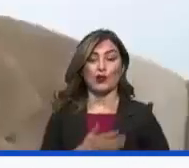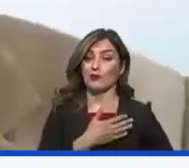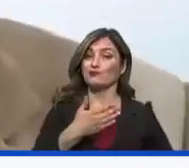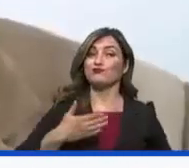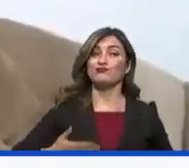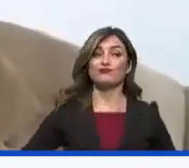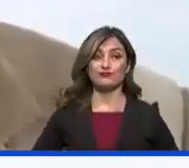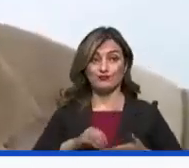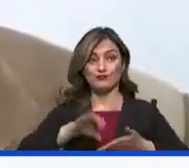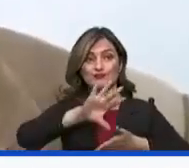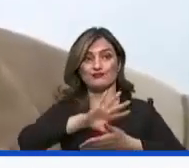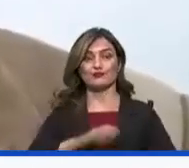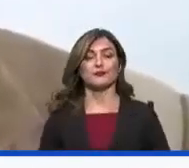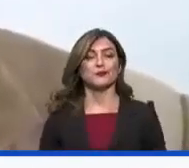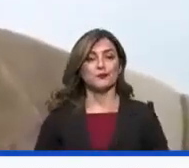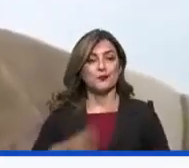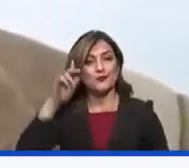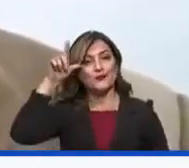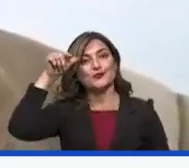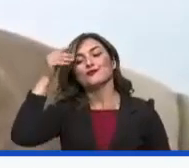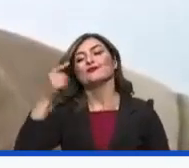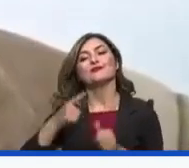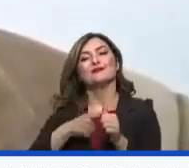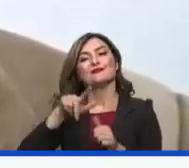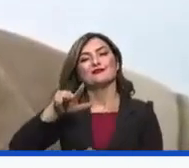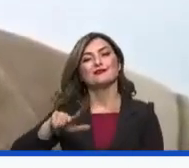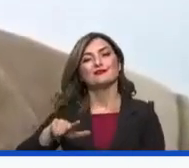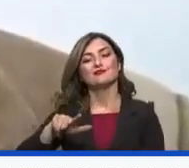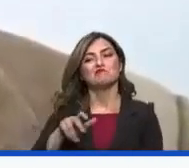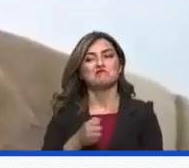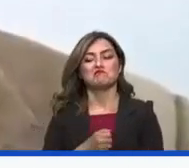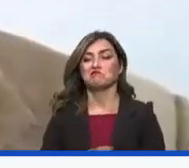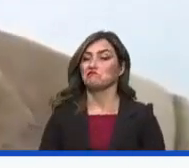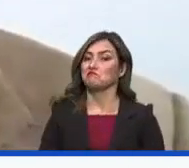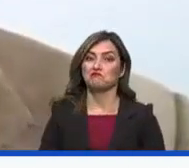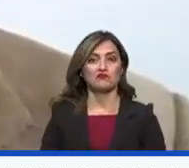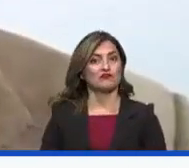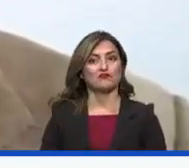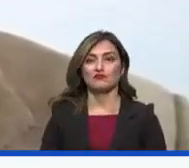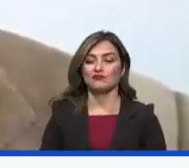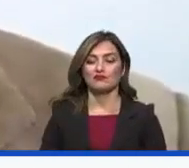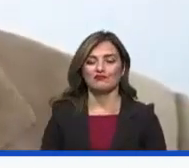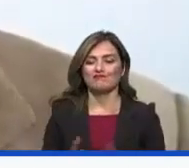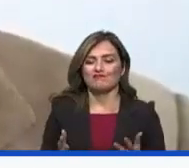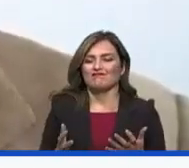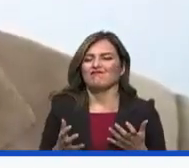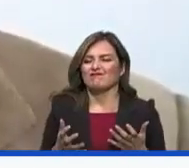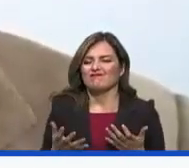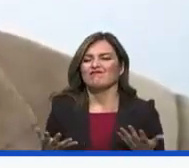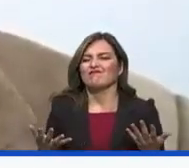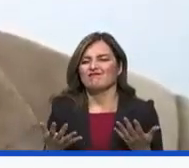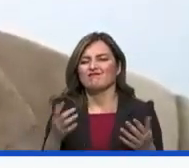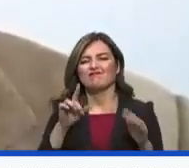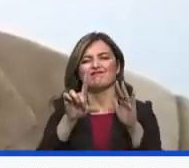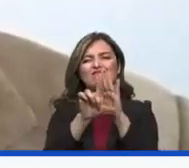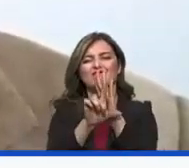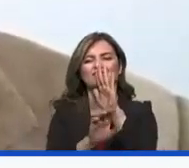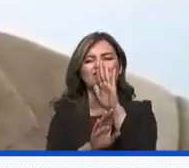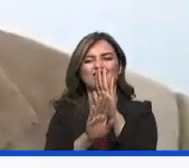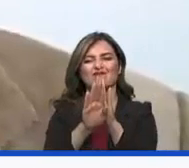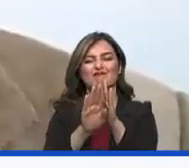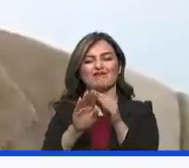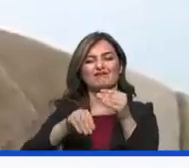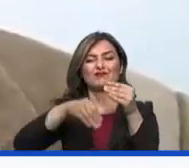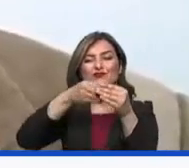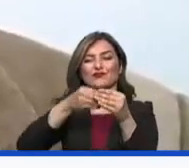Asamblea. Es probable que el gobierno no lo haga durante el primer trimestre y que más bien su primer intento sea en línea con la Ley de Fomento de